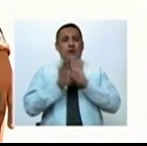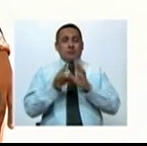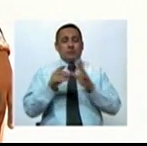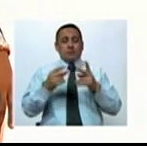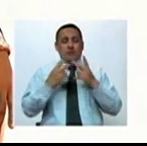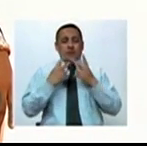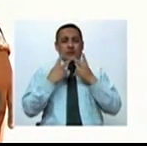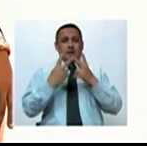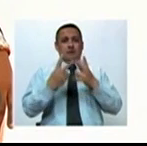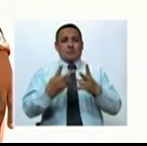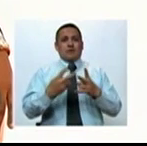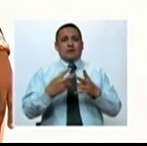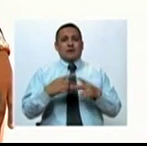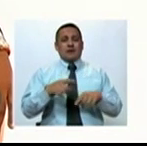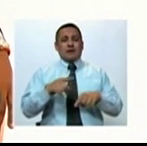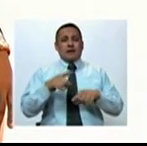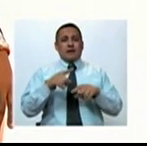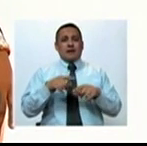cuando